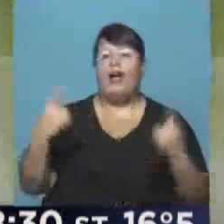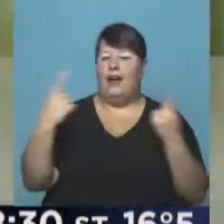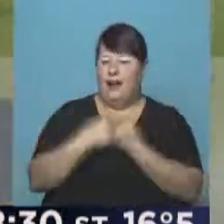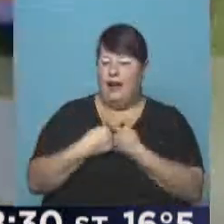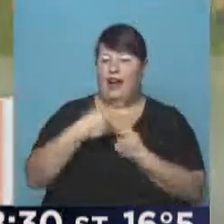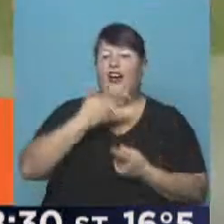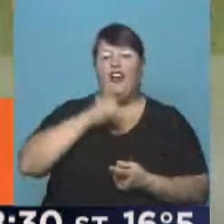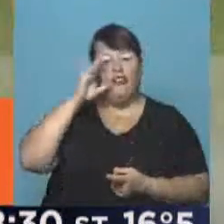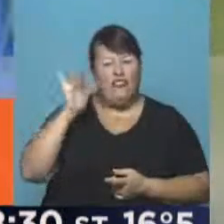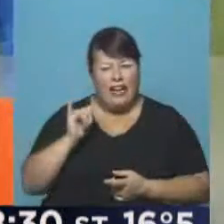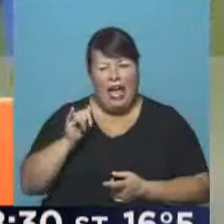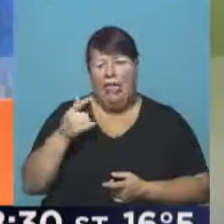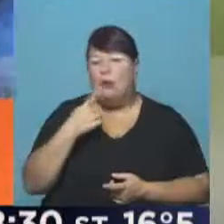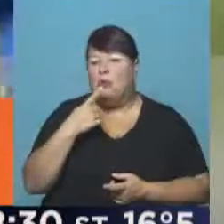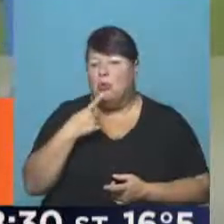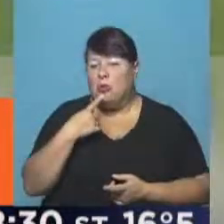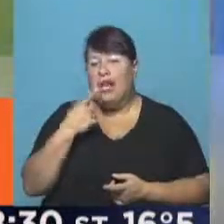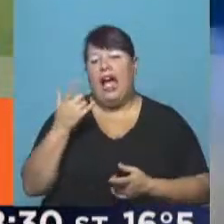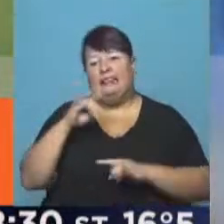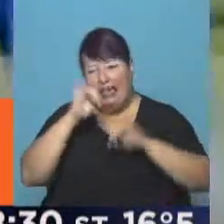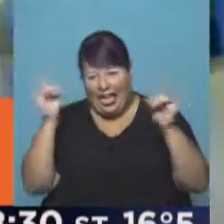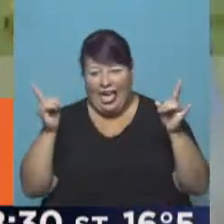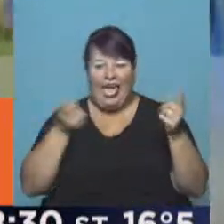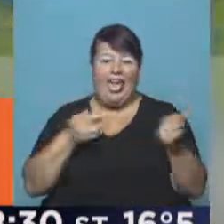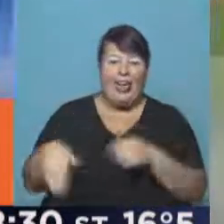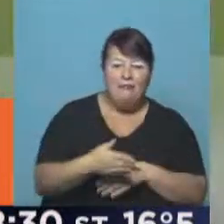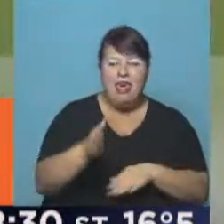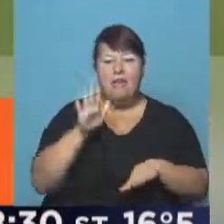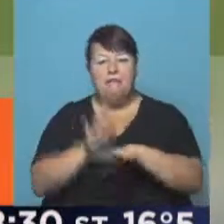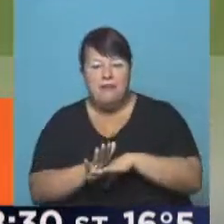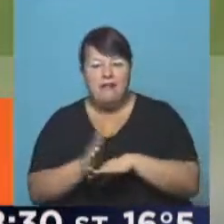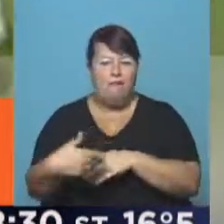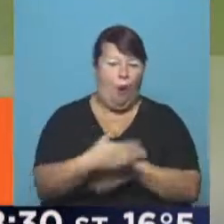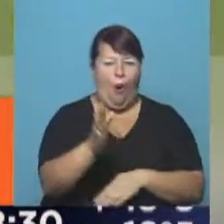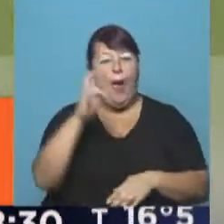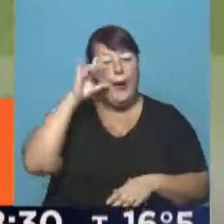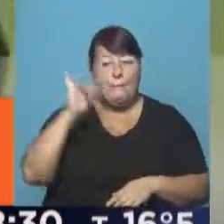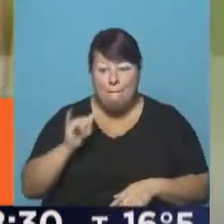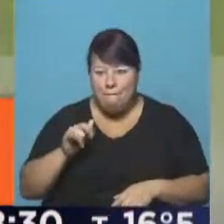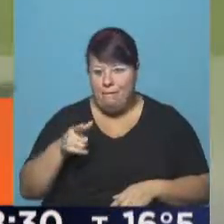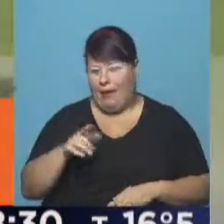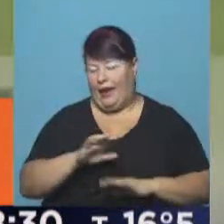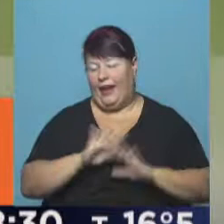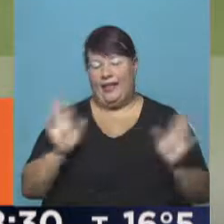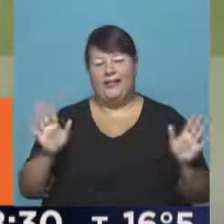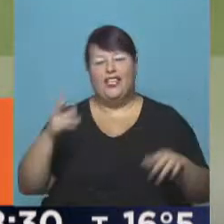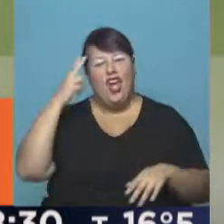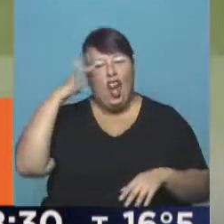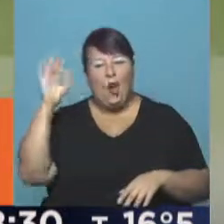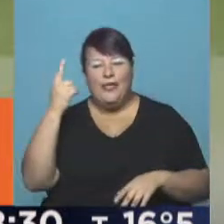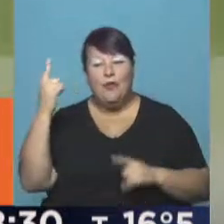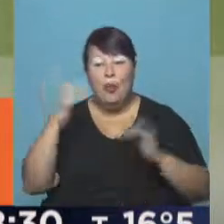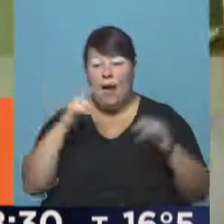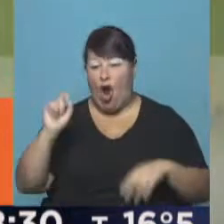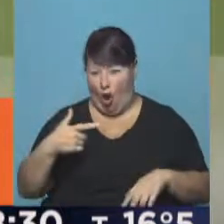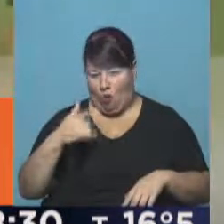Tomás Fernández, un chico que hizo de las suyas, gambeta, pisada, completito Pablo Pérez, que en los 90 minutos de un partido